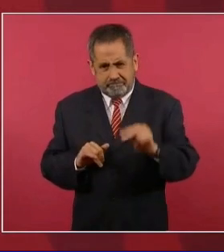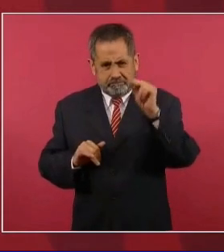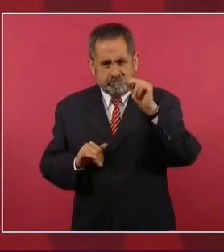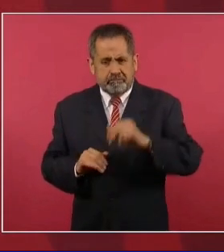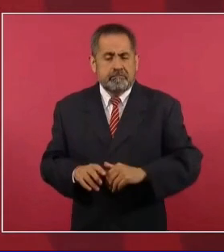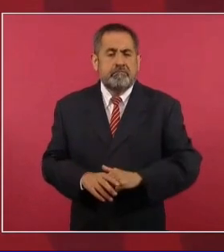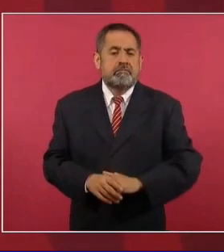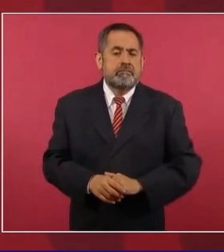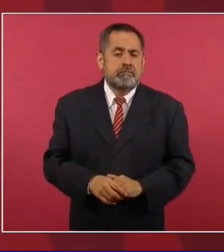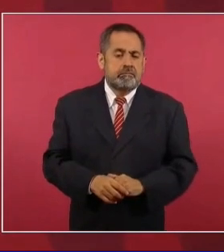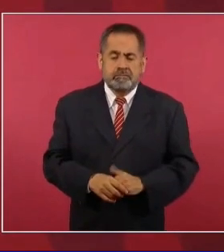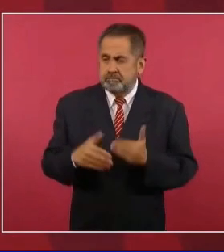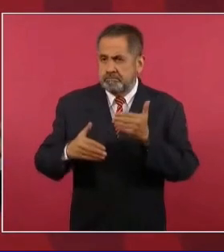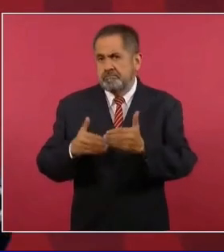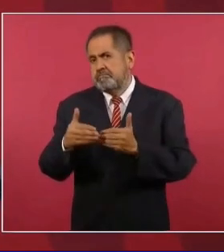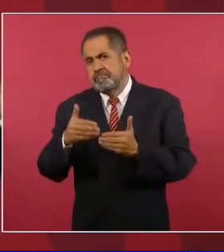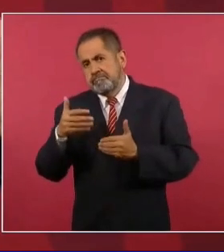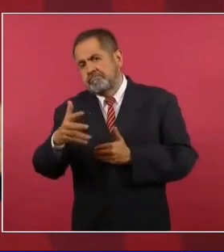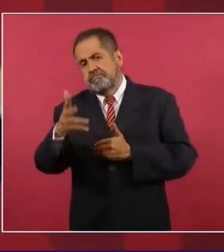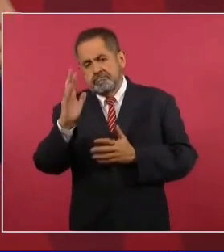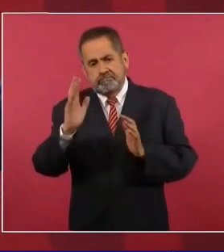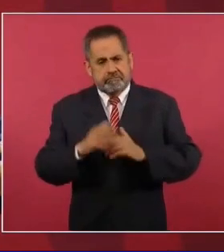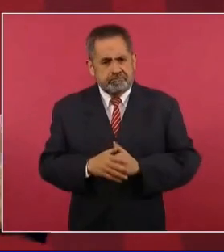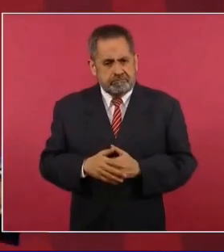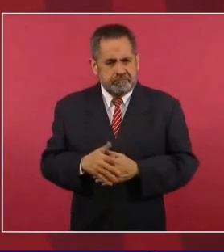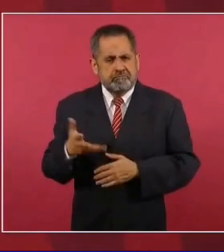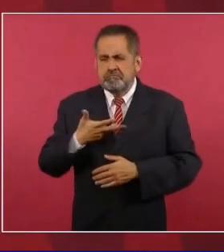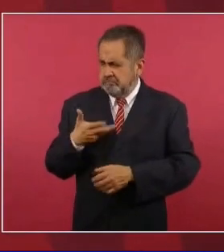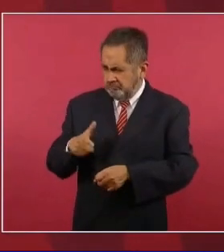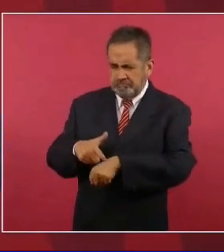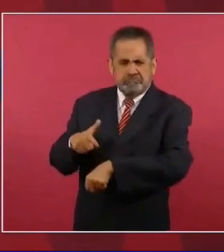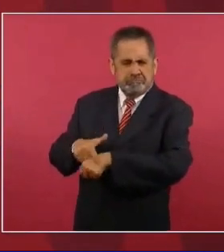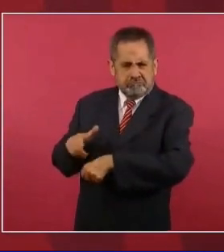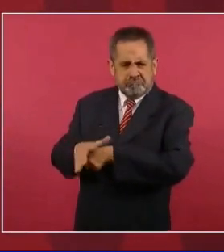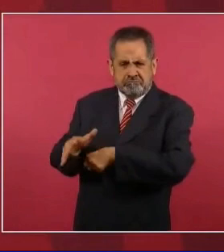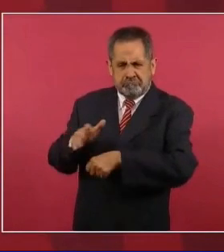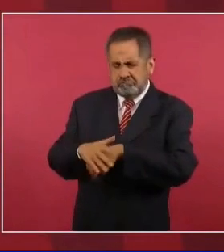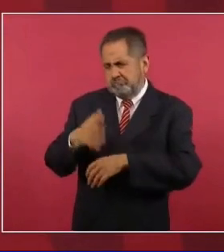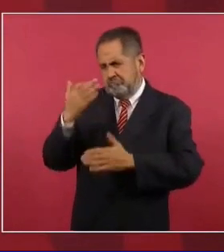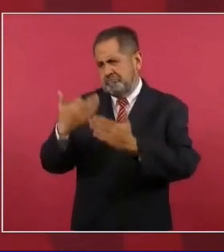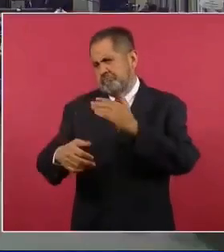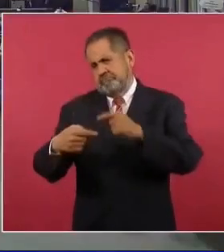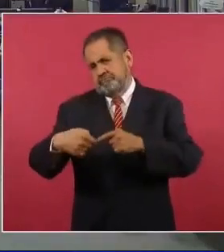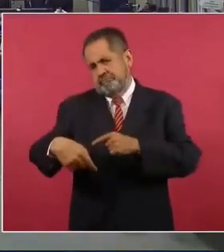¿La van a enviar? Hacia adelante, o sea, claro, tenemos tiempo, nos faltan,